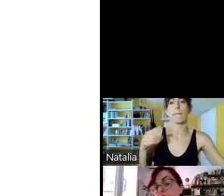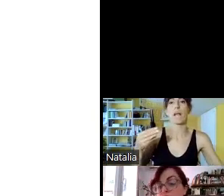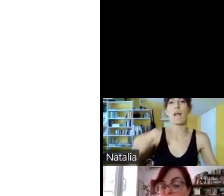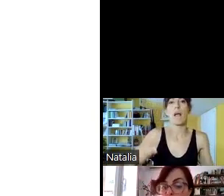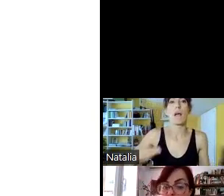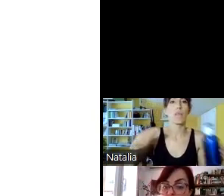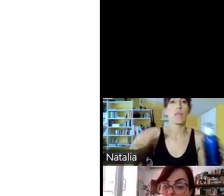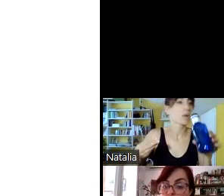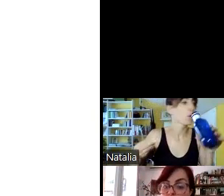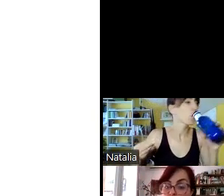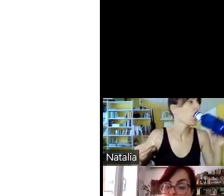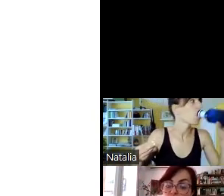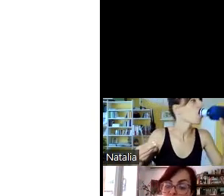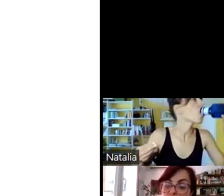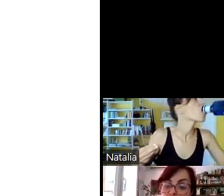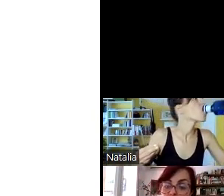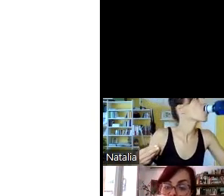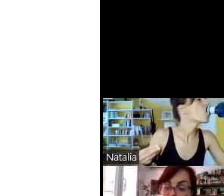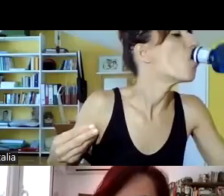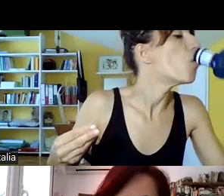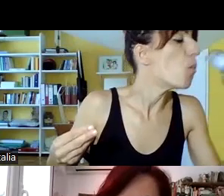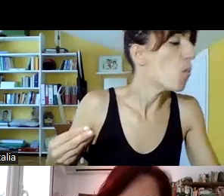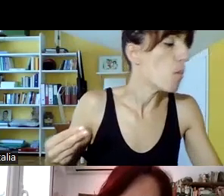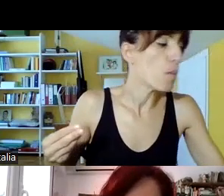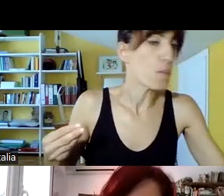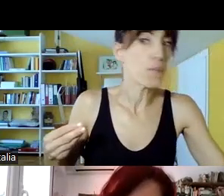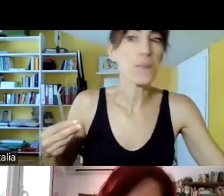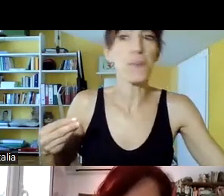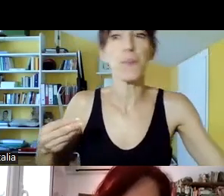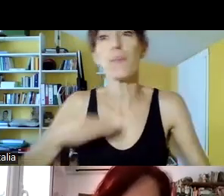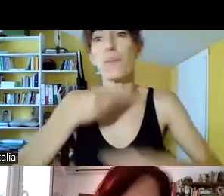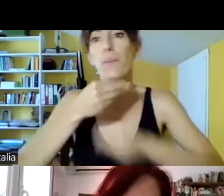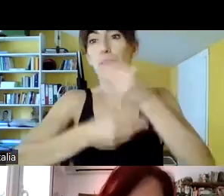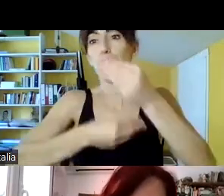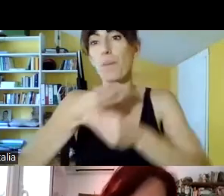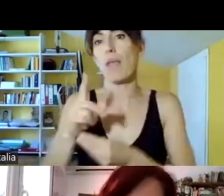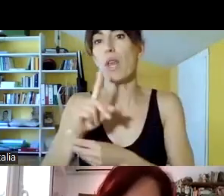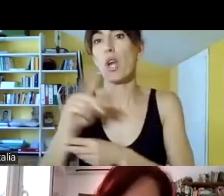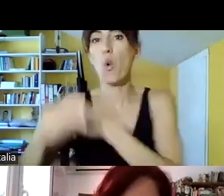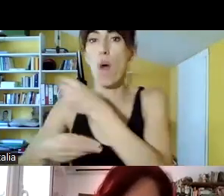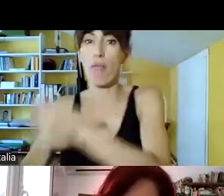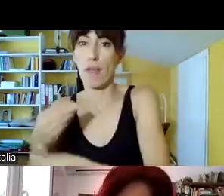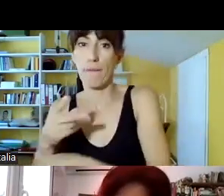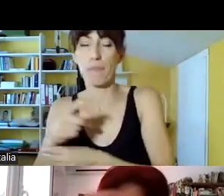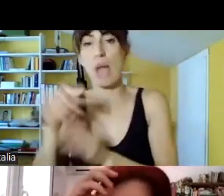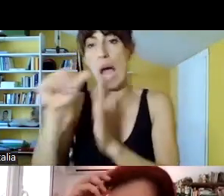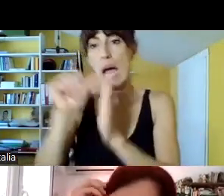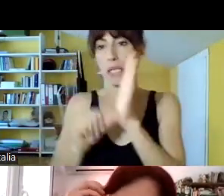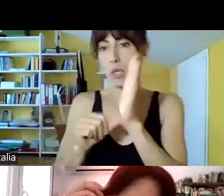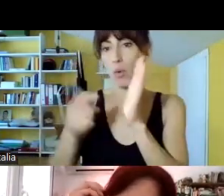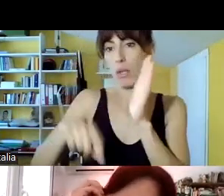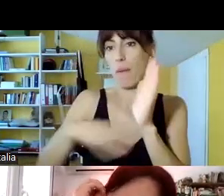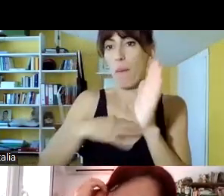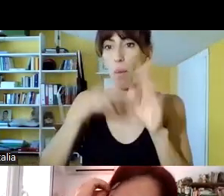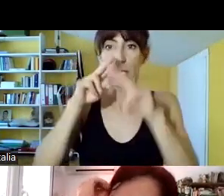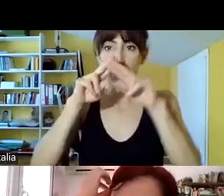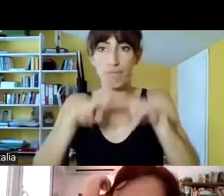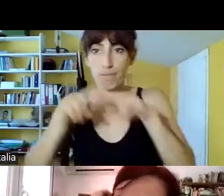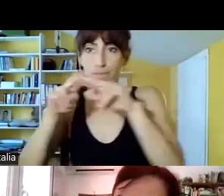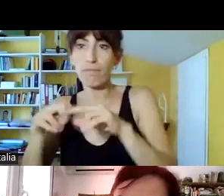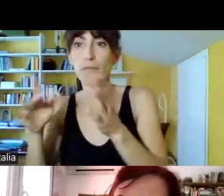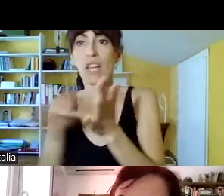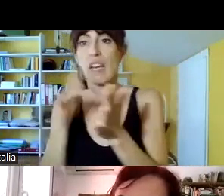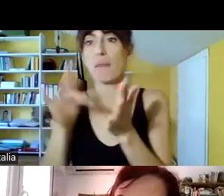el registro con perspectiva de género, que es de un artículo que ahí también os pongo que podéis consultar, de una revista de